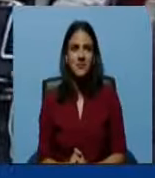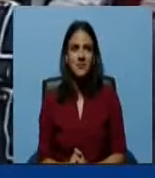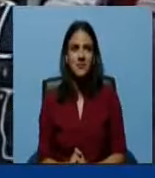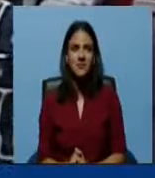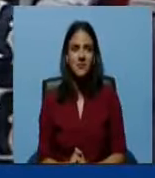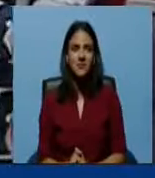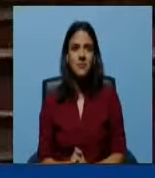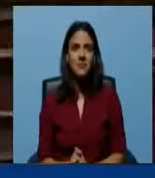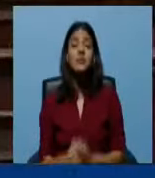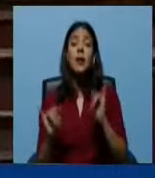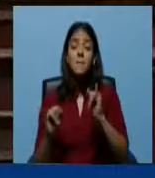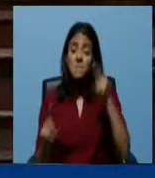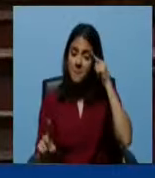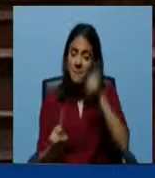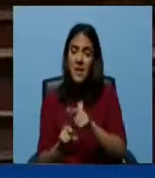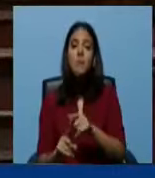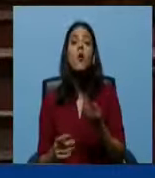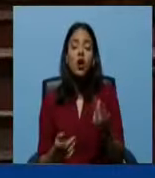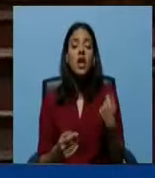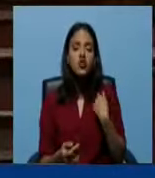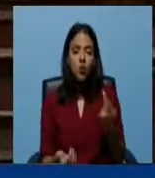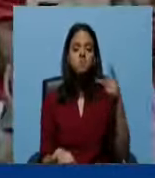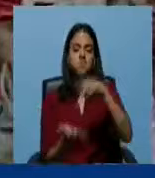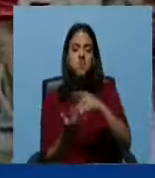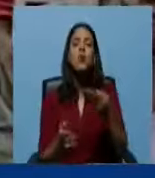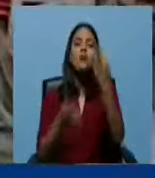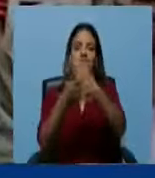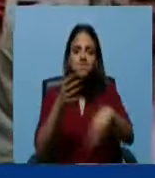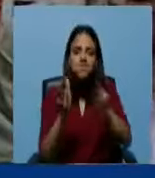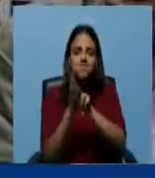Y es lo que he venido yo a ratificar hoy.